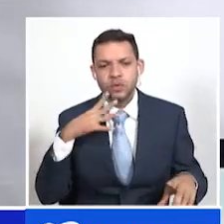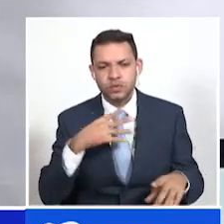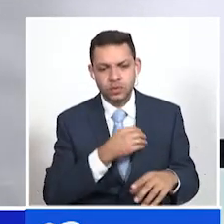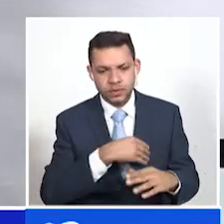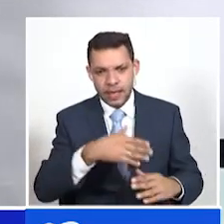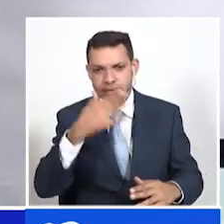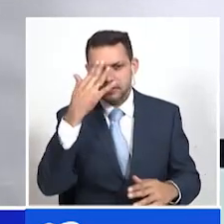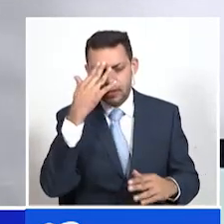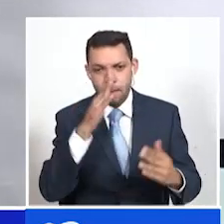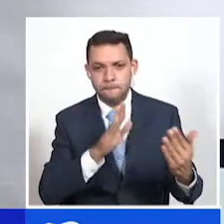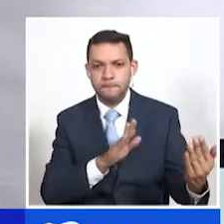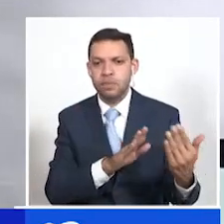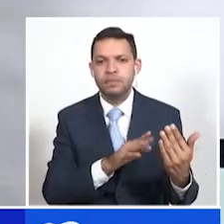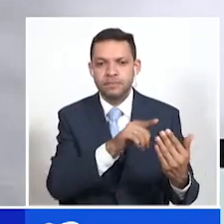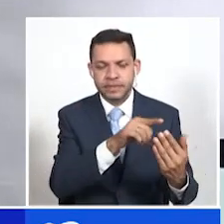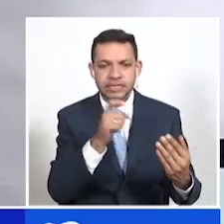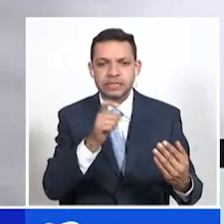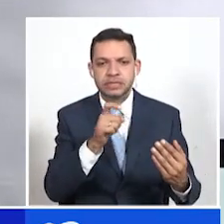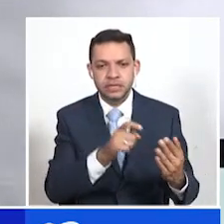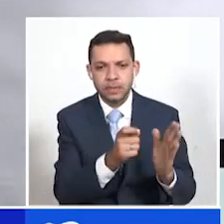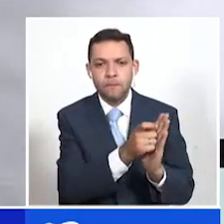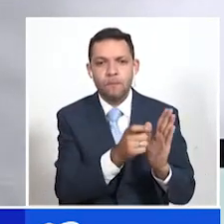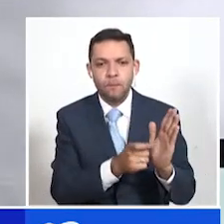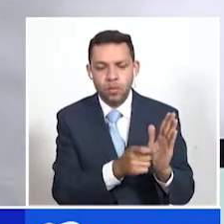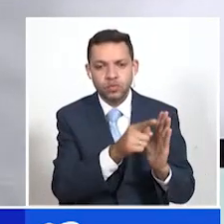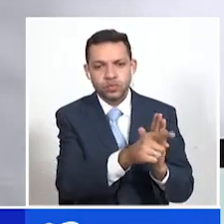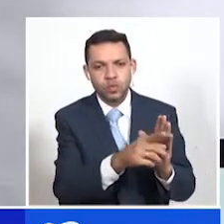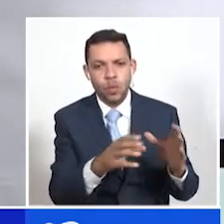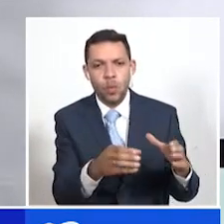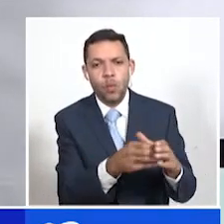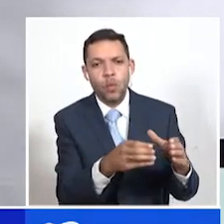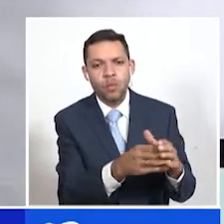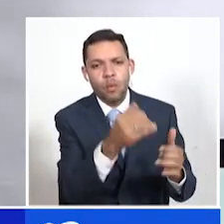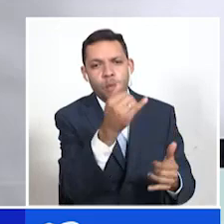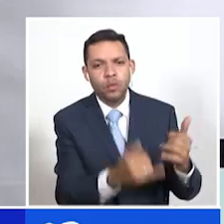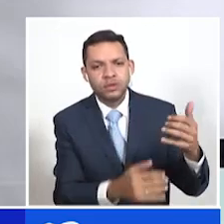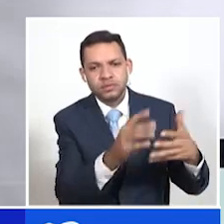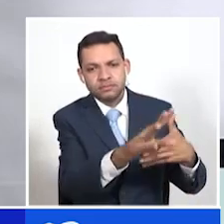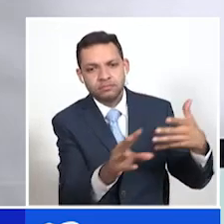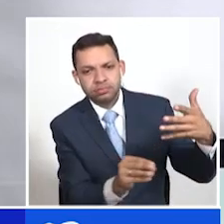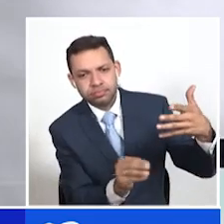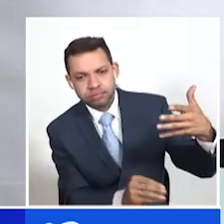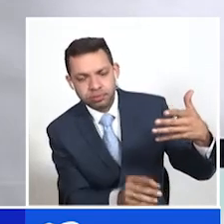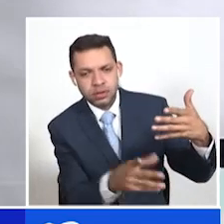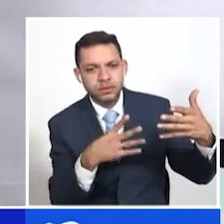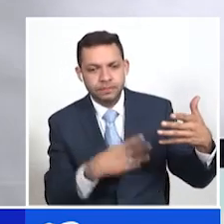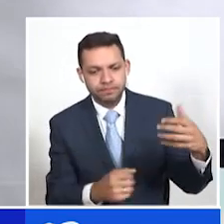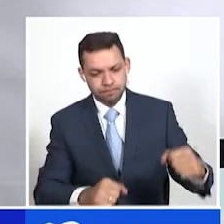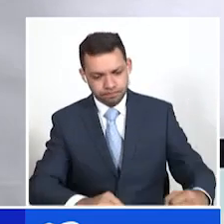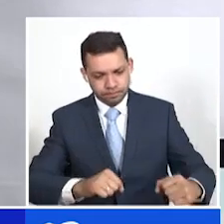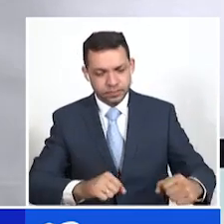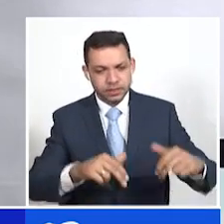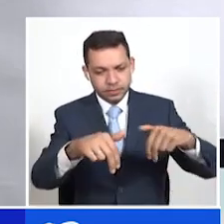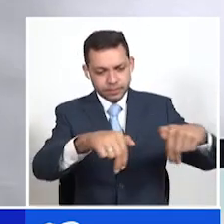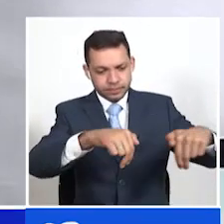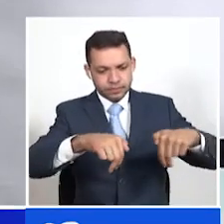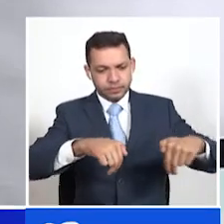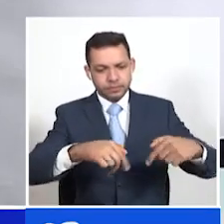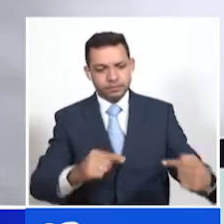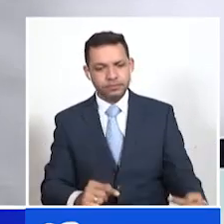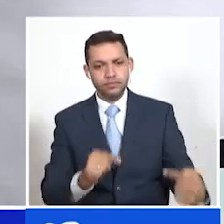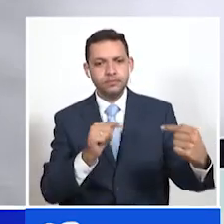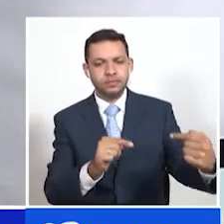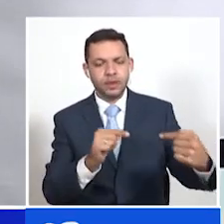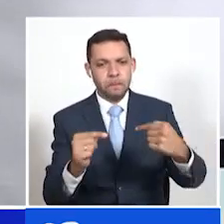rival también con mucha necesidad por el tema del descenso, pero créanme que enfrentamos a un gran rival. Yo creo que